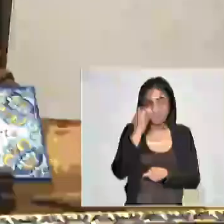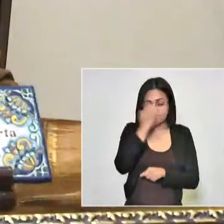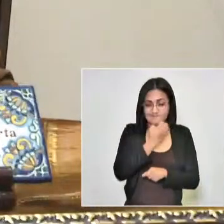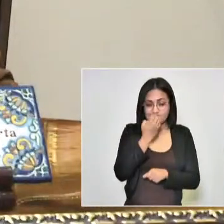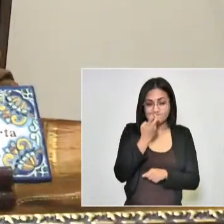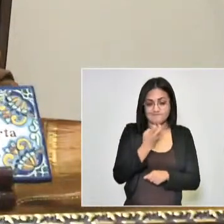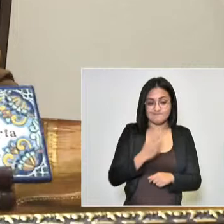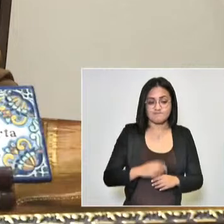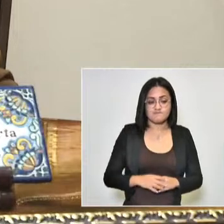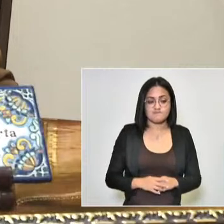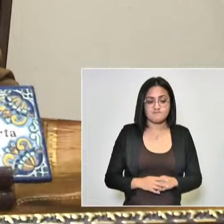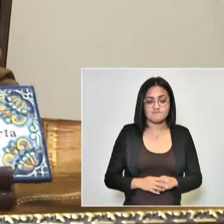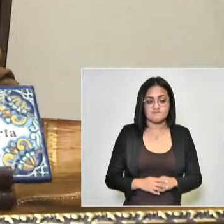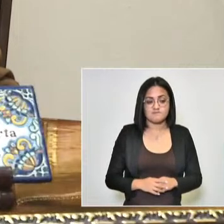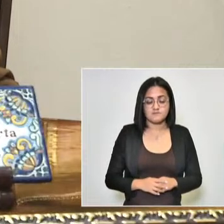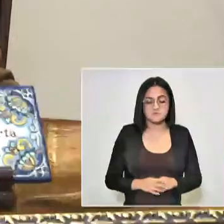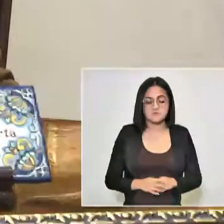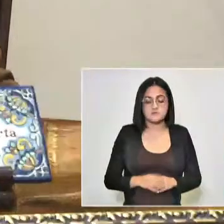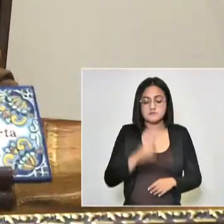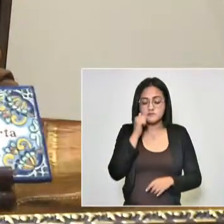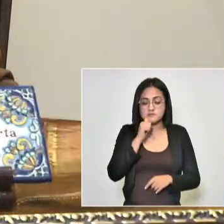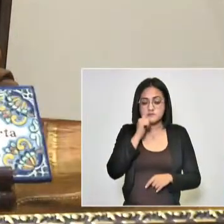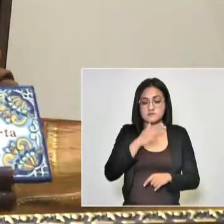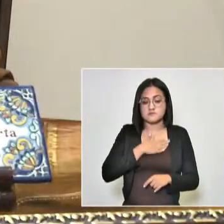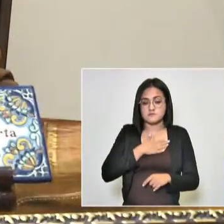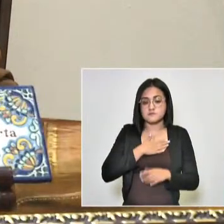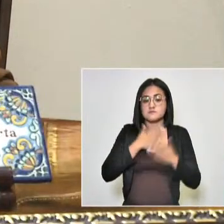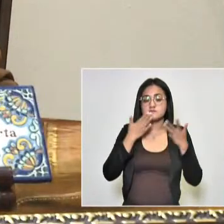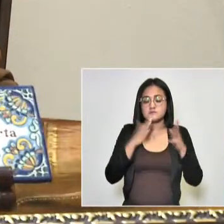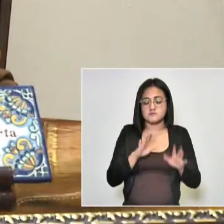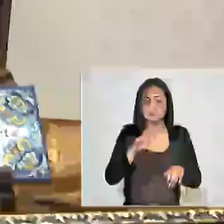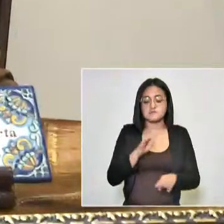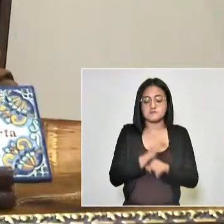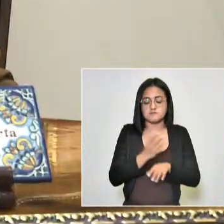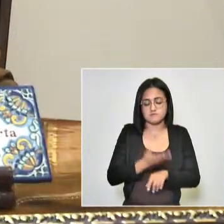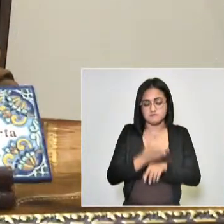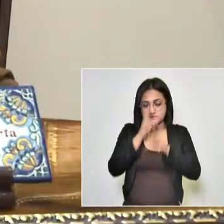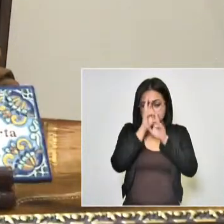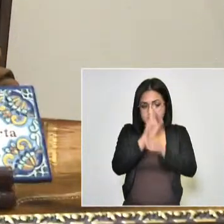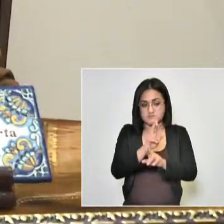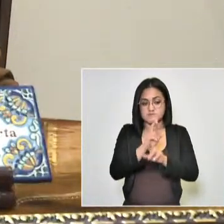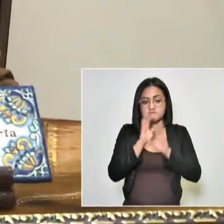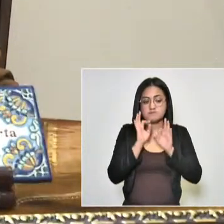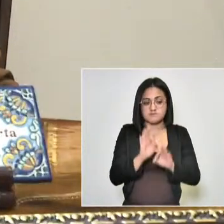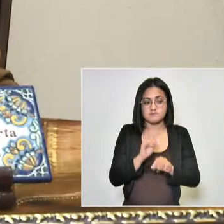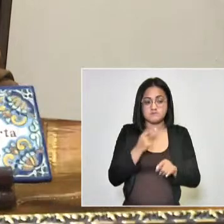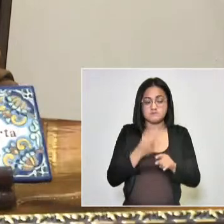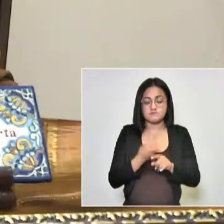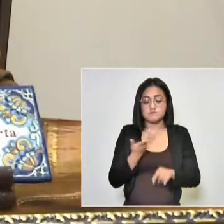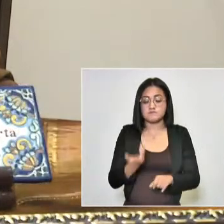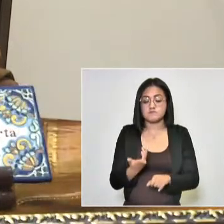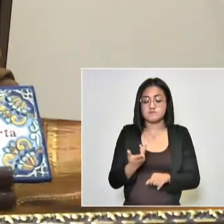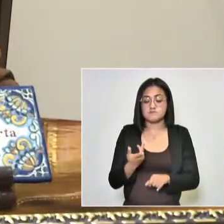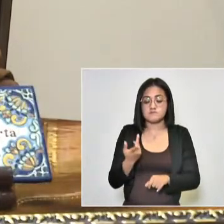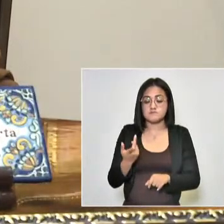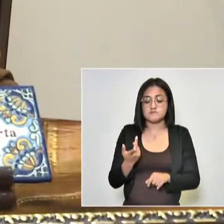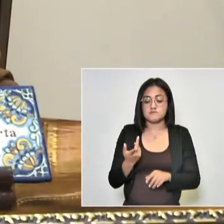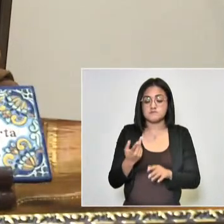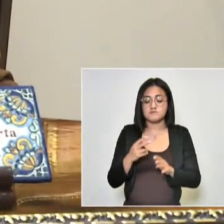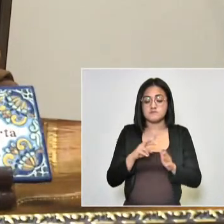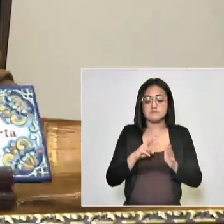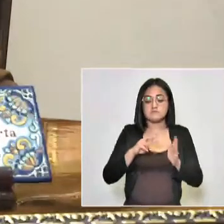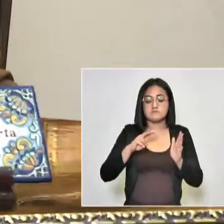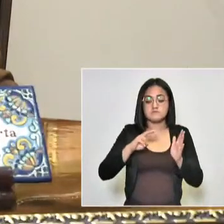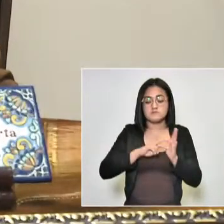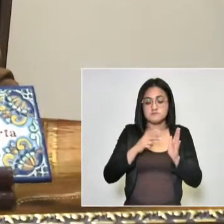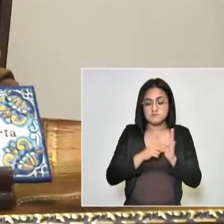Ocasión de poder. Entonces yo siempre he sido muy respetuoso del ingeniero, de Andrés